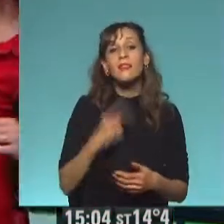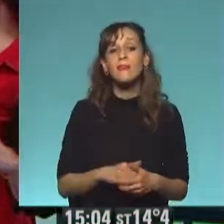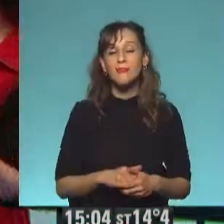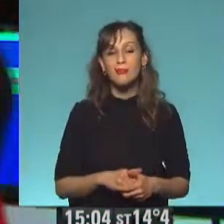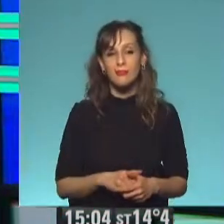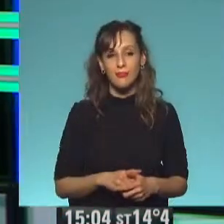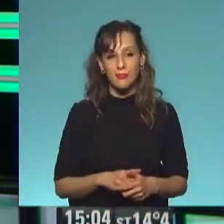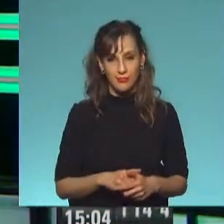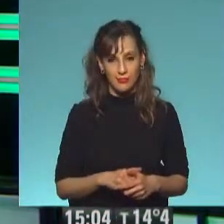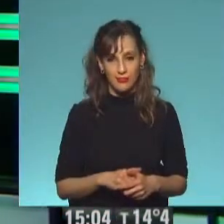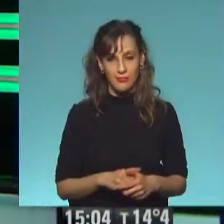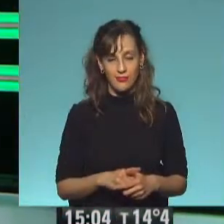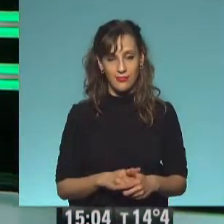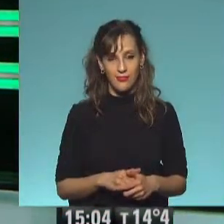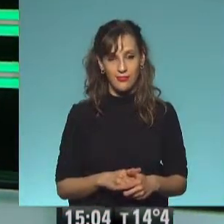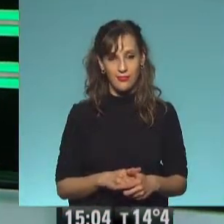jaja